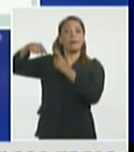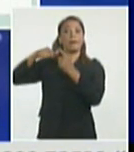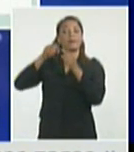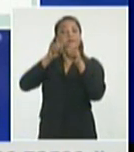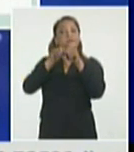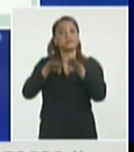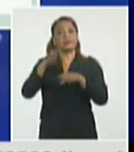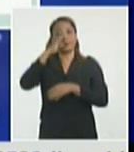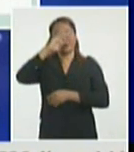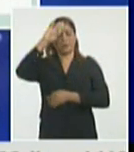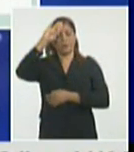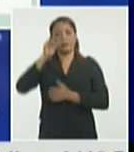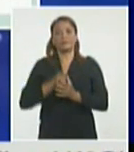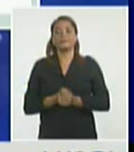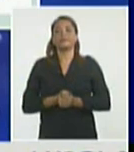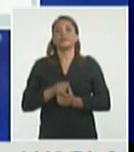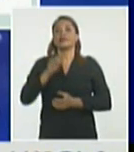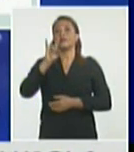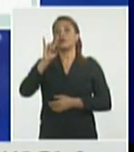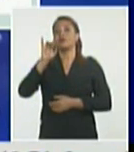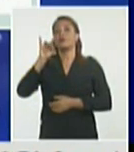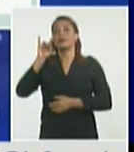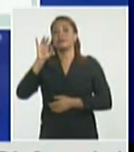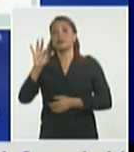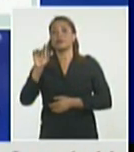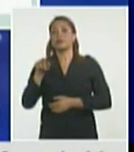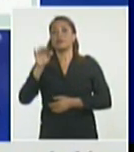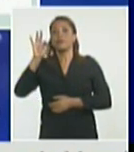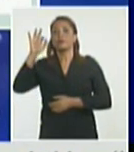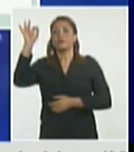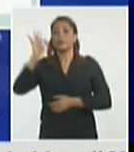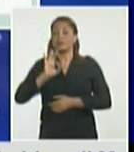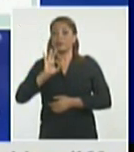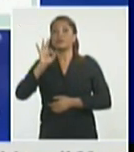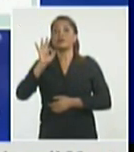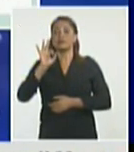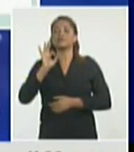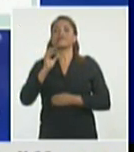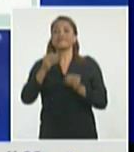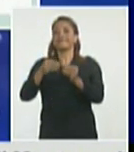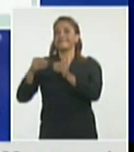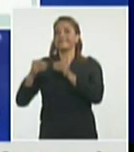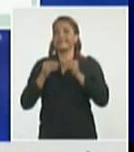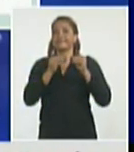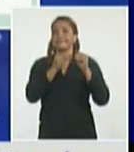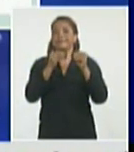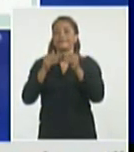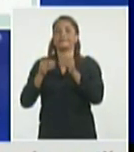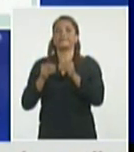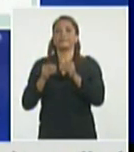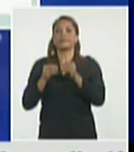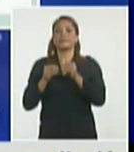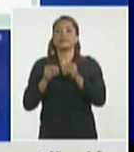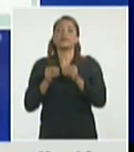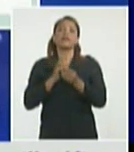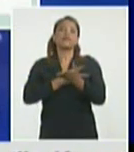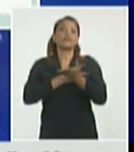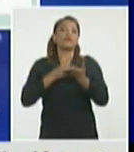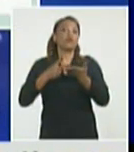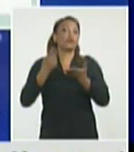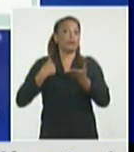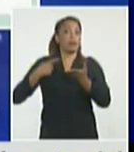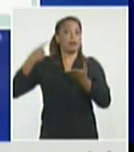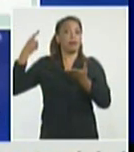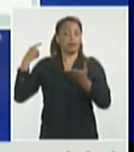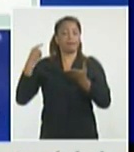el 98,8%, 80.203, transmisión autóctona en los últimos 15 días.